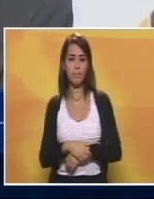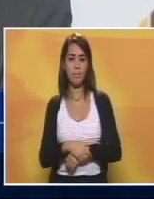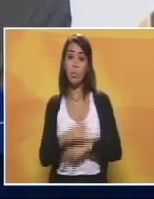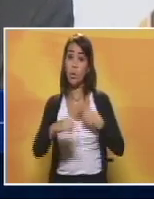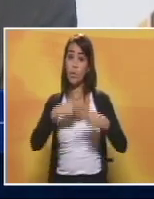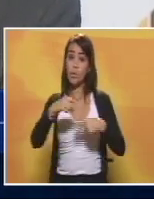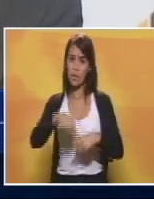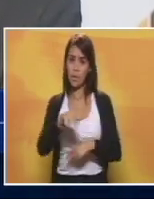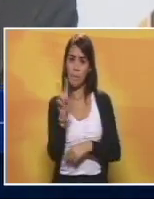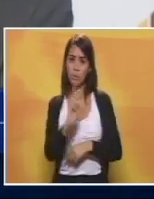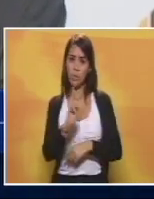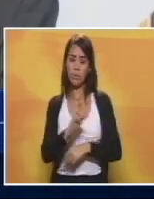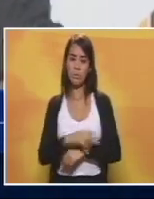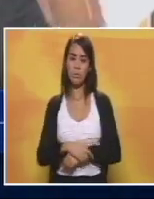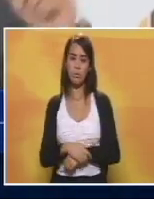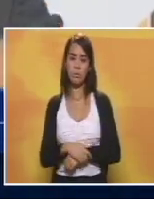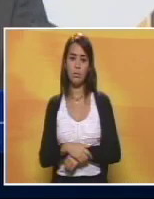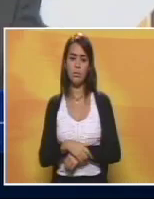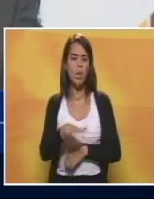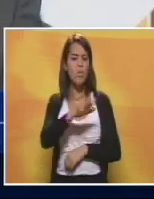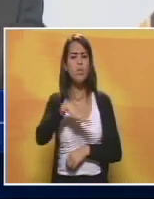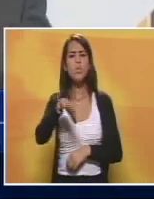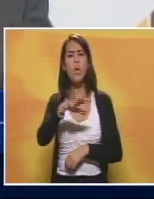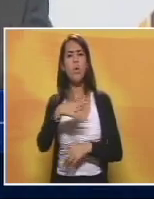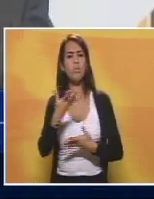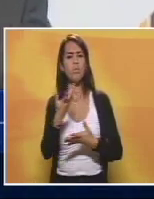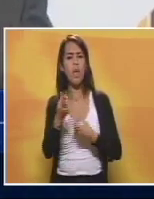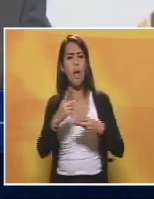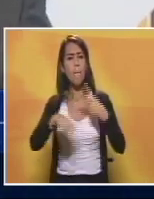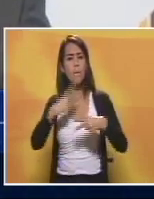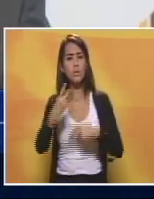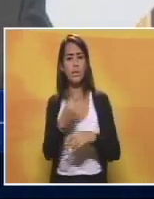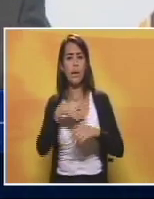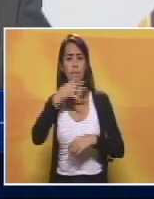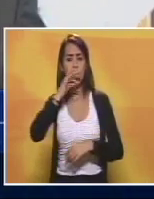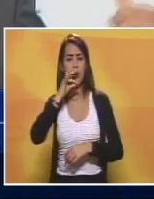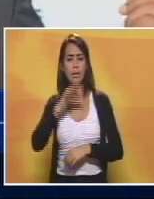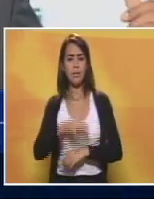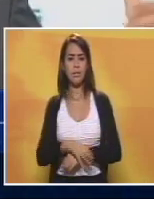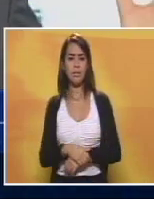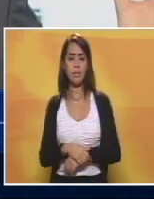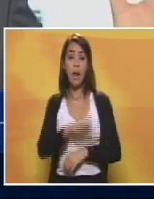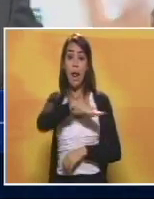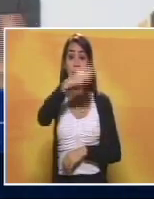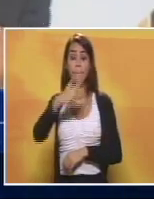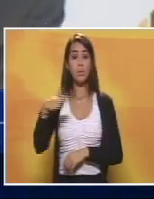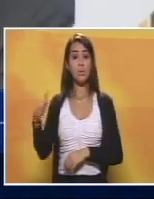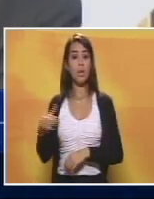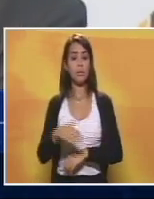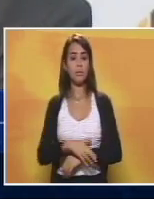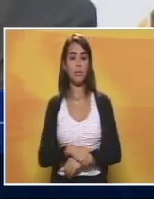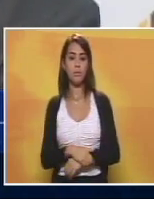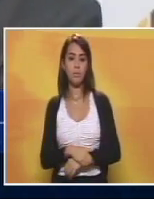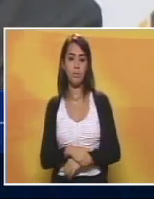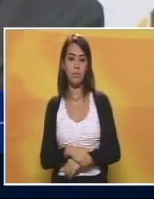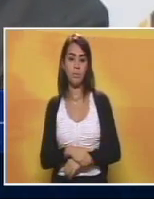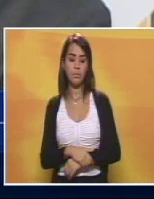produce en venezuela donde se produce ese café en la montaña de biscucuy